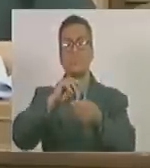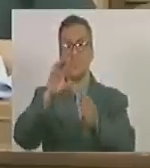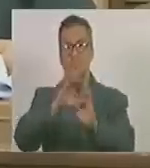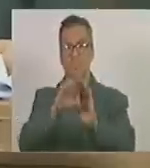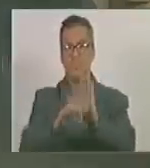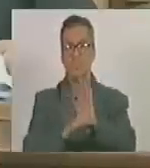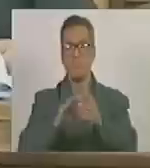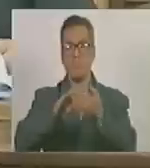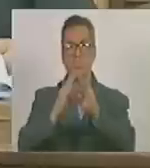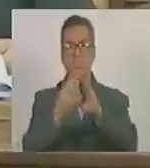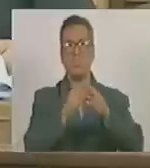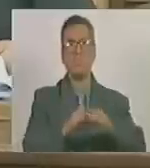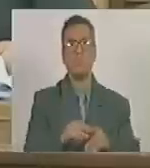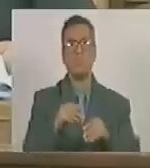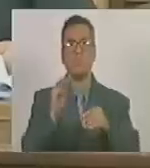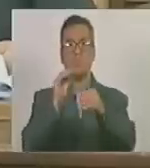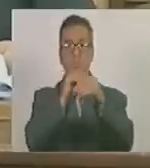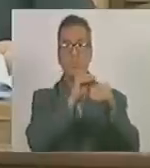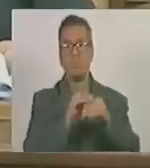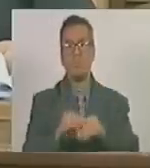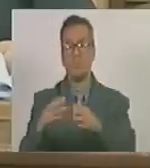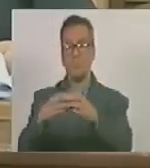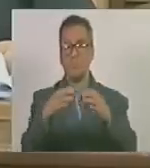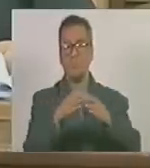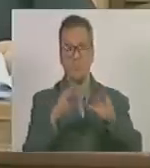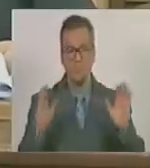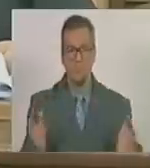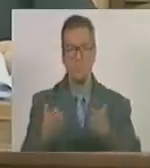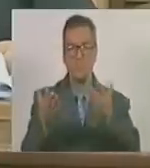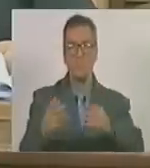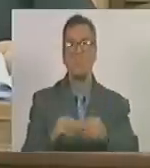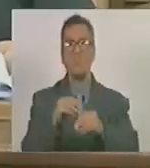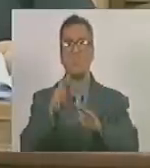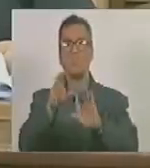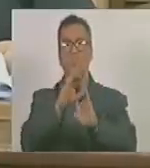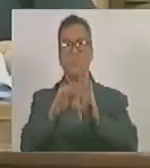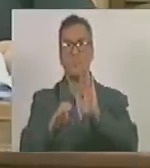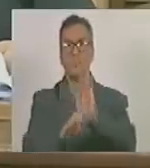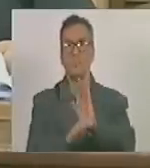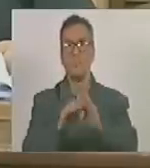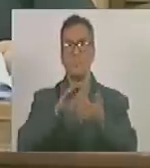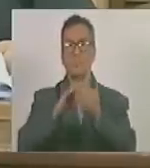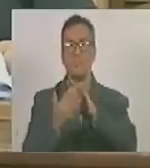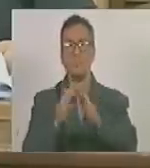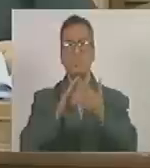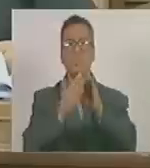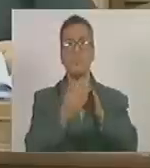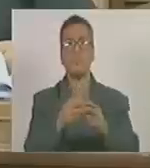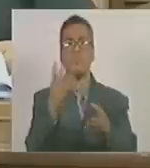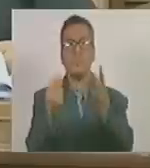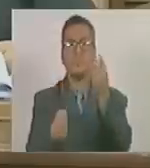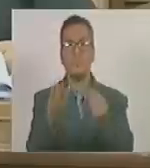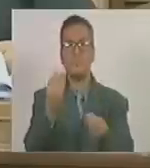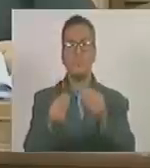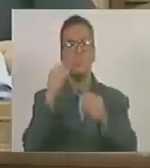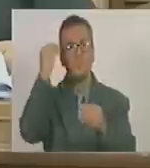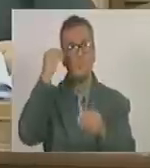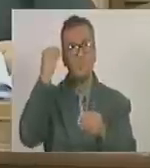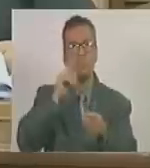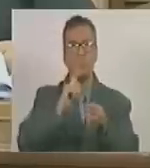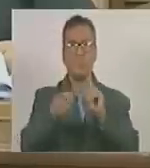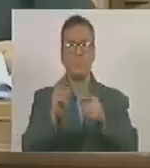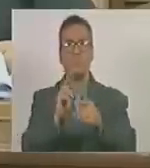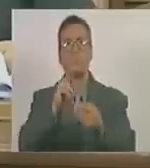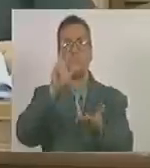Constitutiva Comunitaria es convocada por el equipo promotor para la constitución del Consejo Comunal. Se considerará